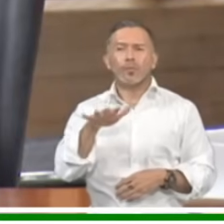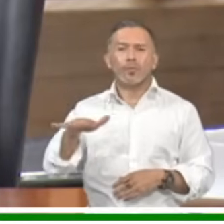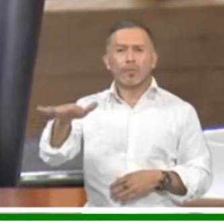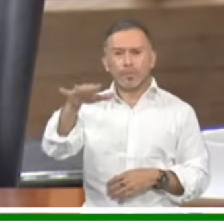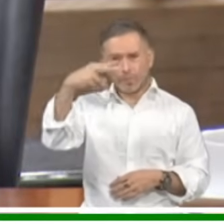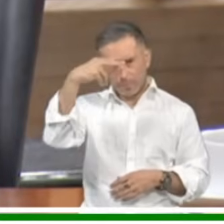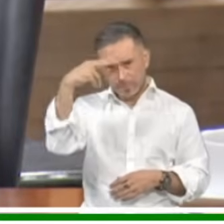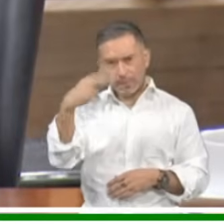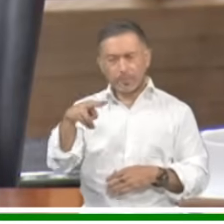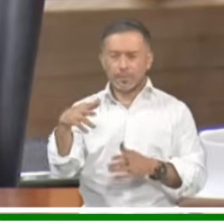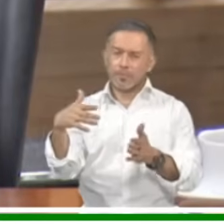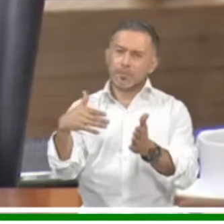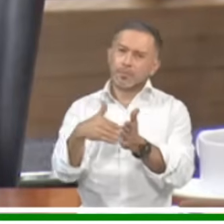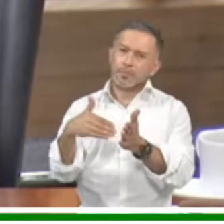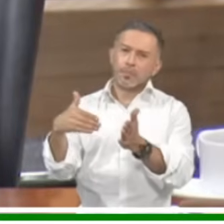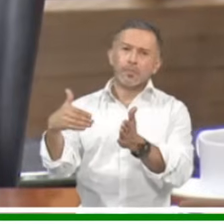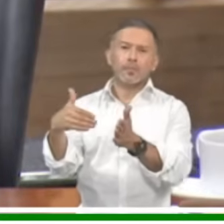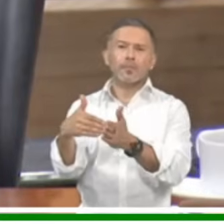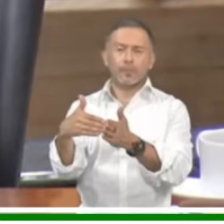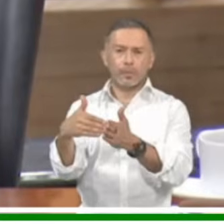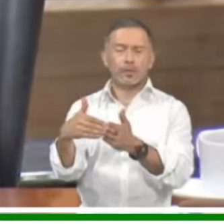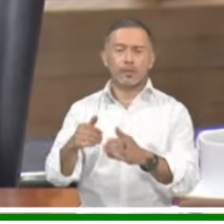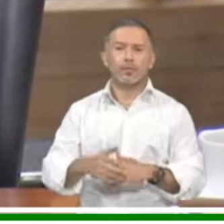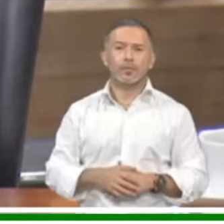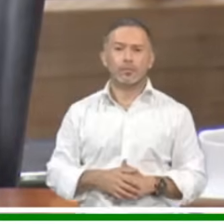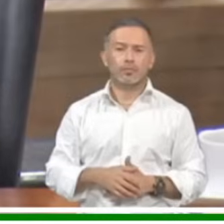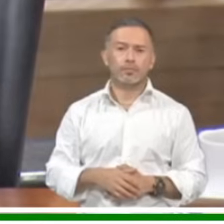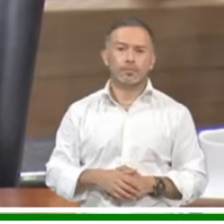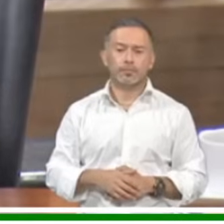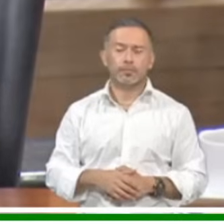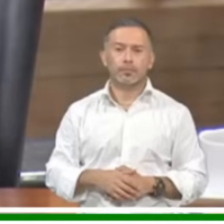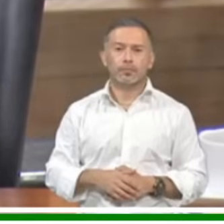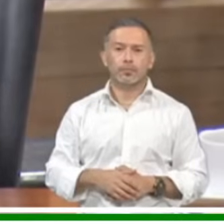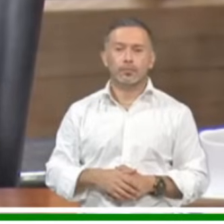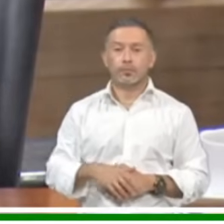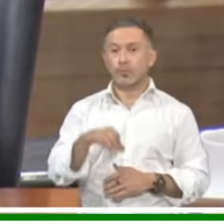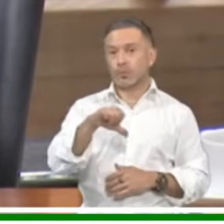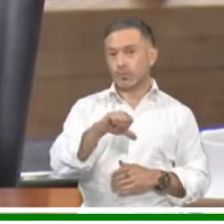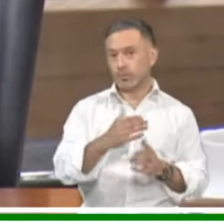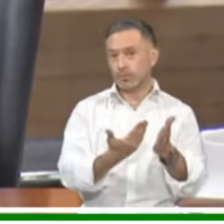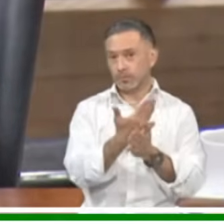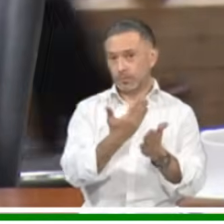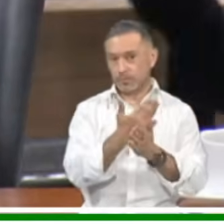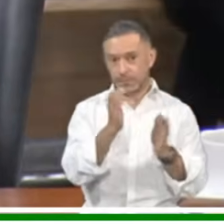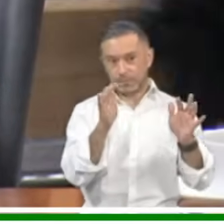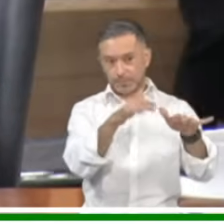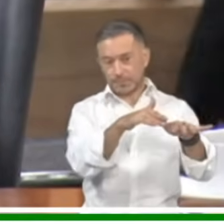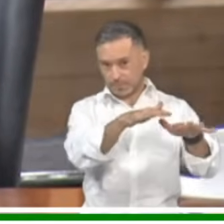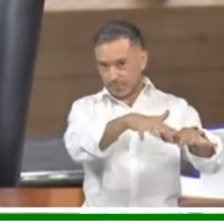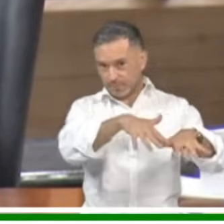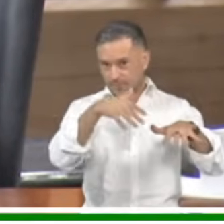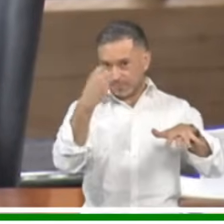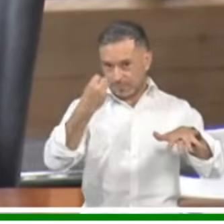mexicanas que, como se ha manifestado tanto en el evento que hubo en la mañana como por la